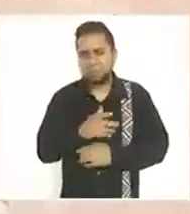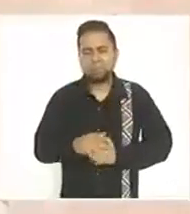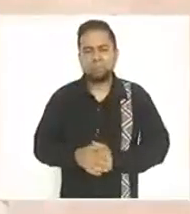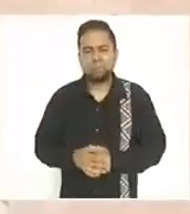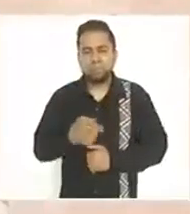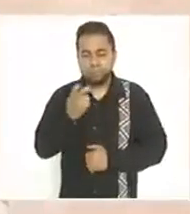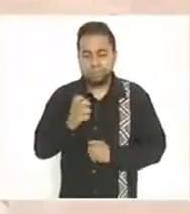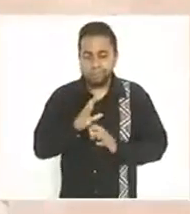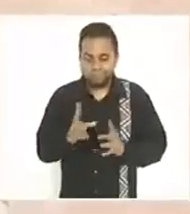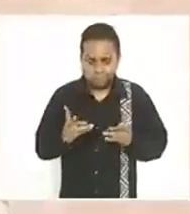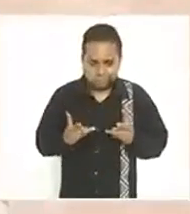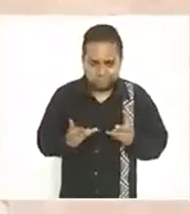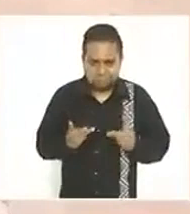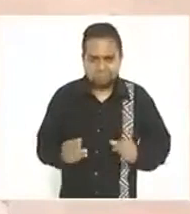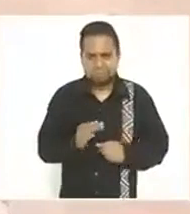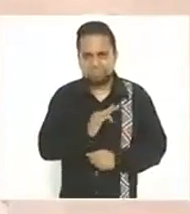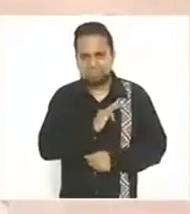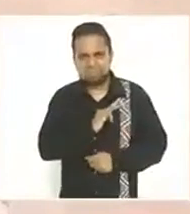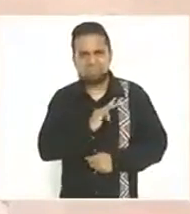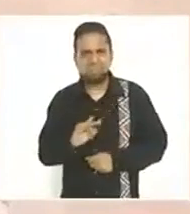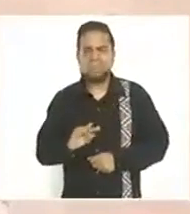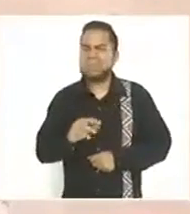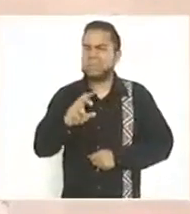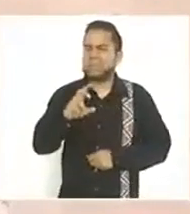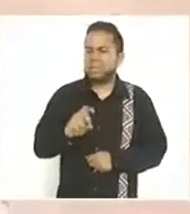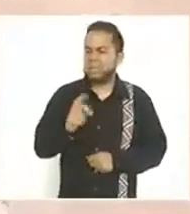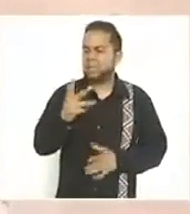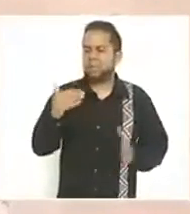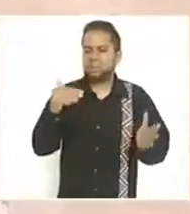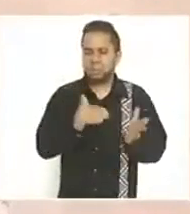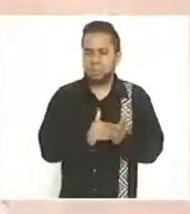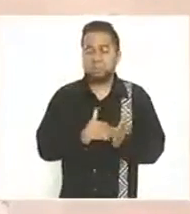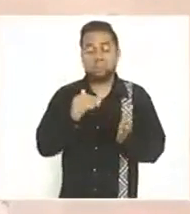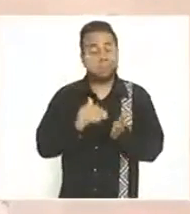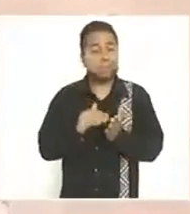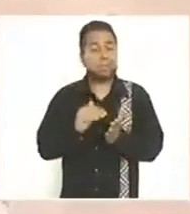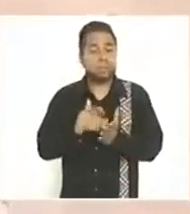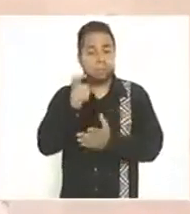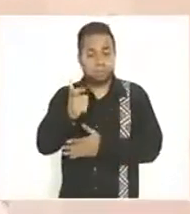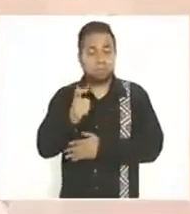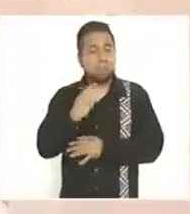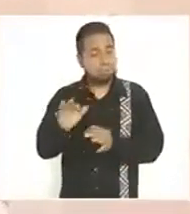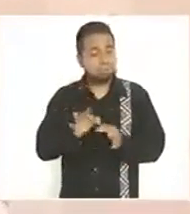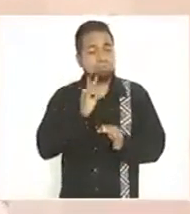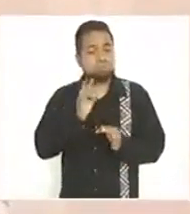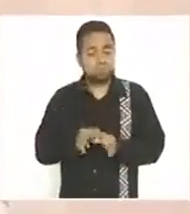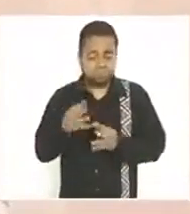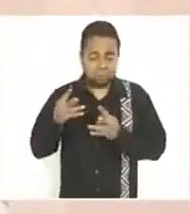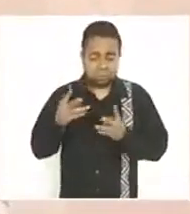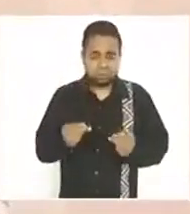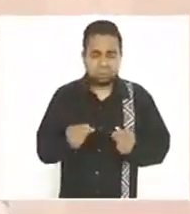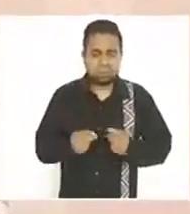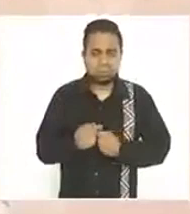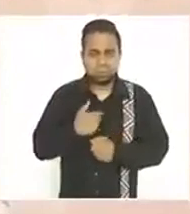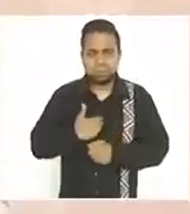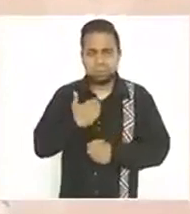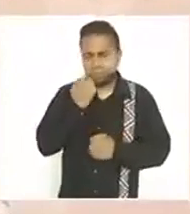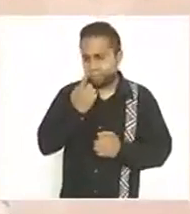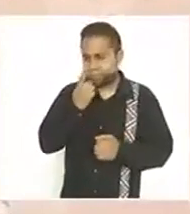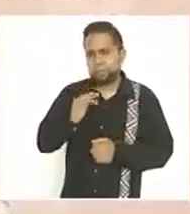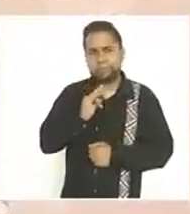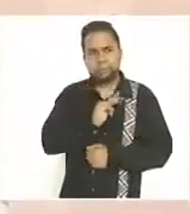se han invertido aproximadamente 38,000 millones de pesos. Y quiero